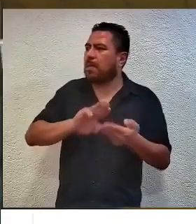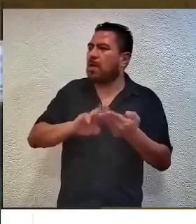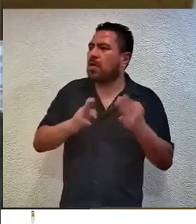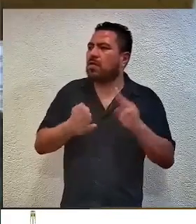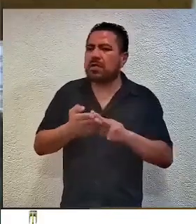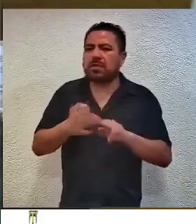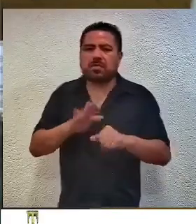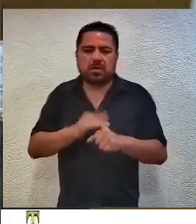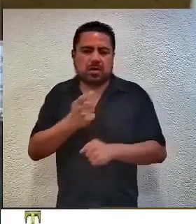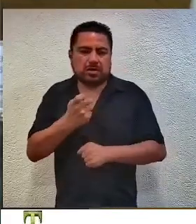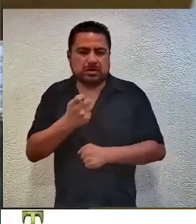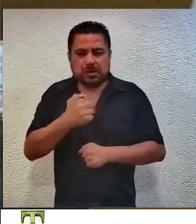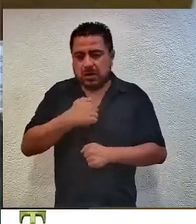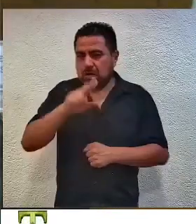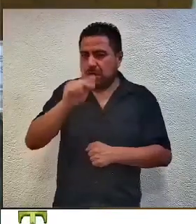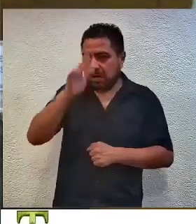disensos.